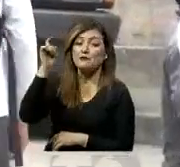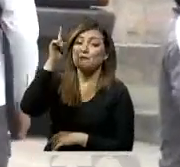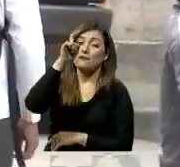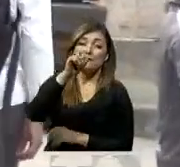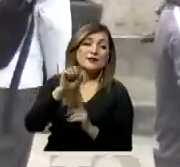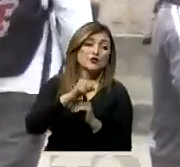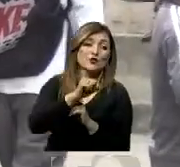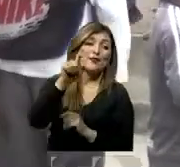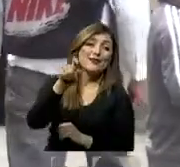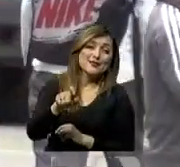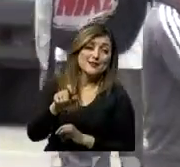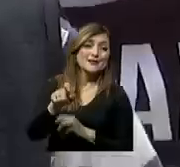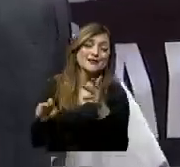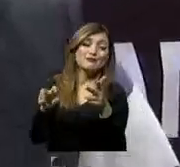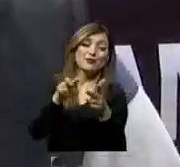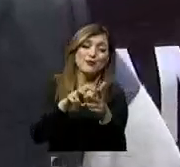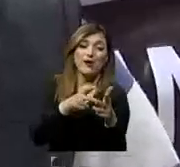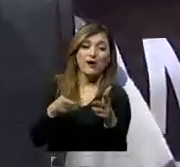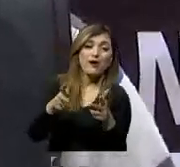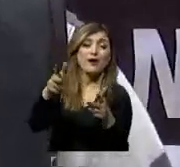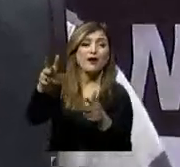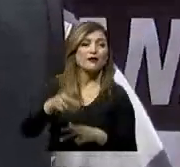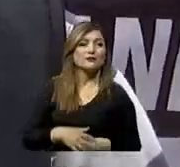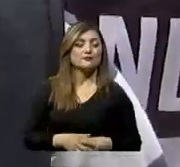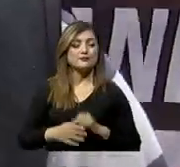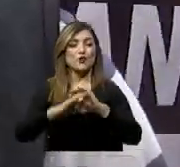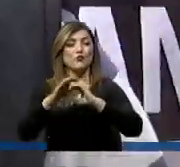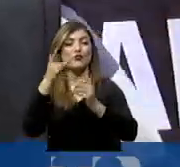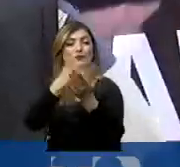diario la necesidad de movilizarse. El bus llega hasta